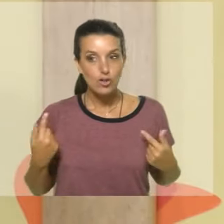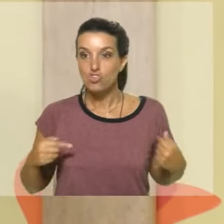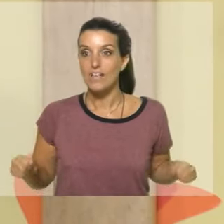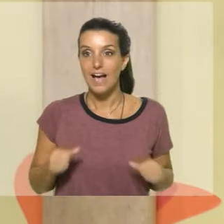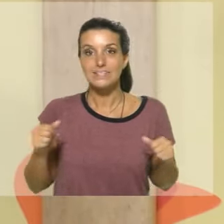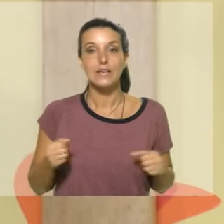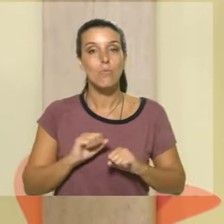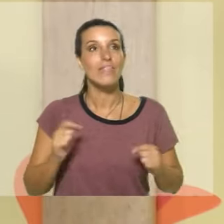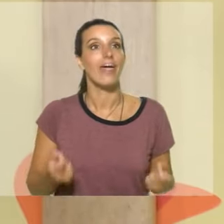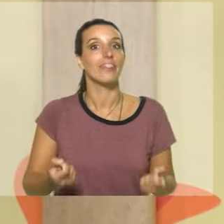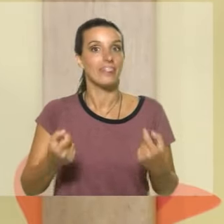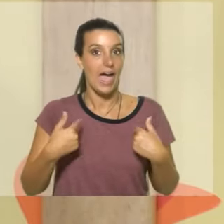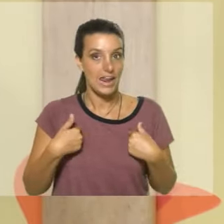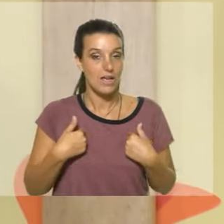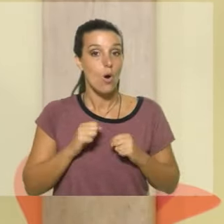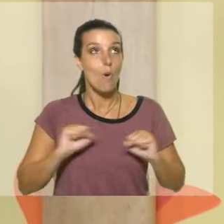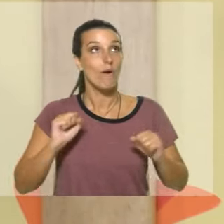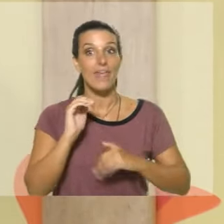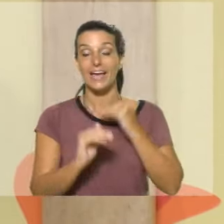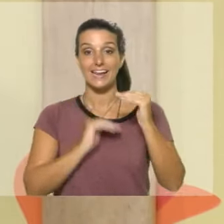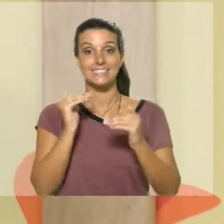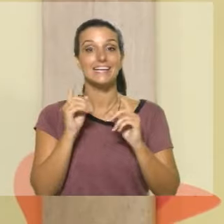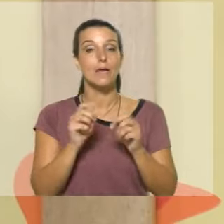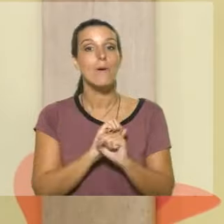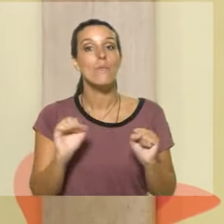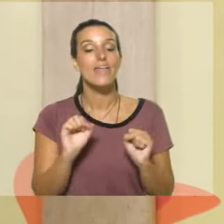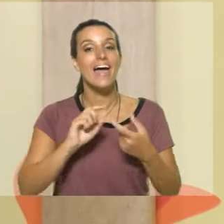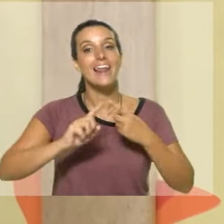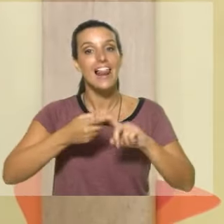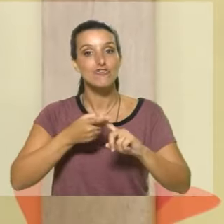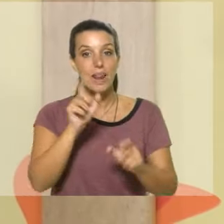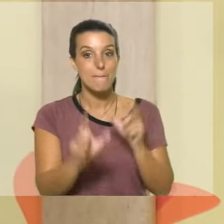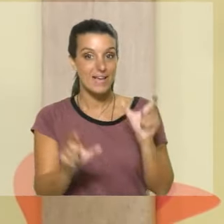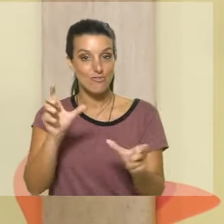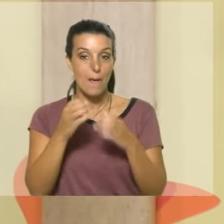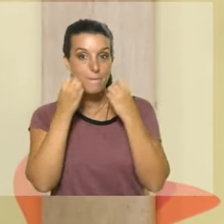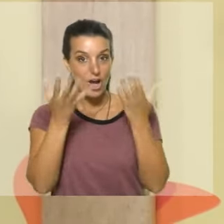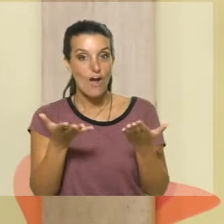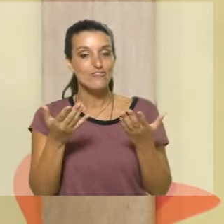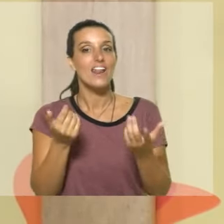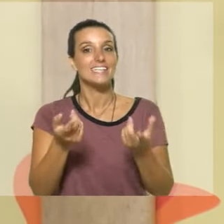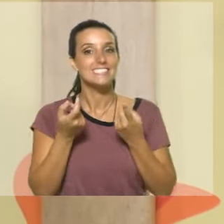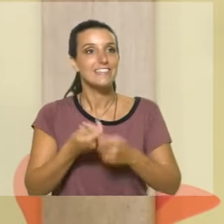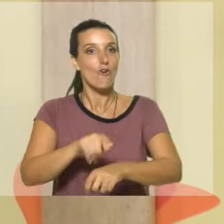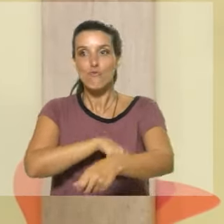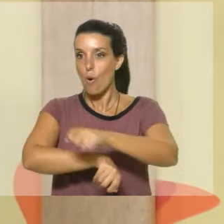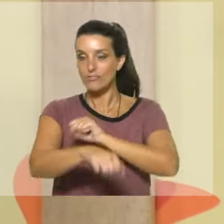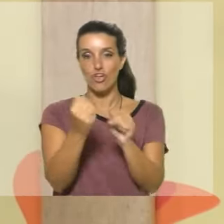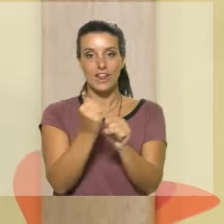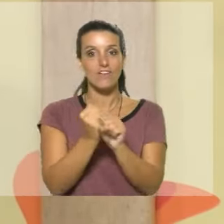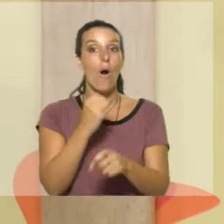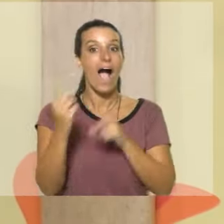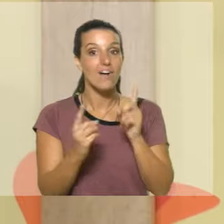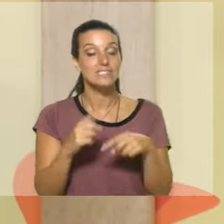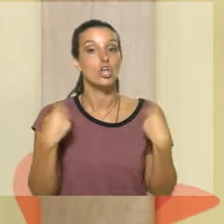que nos permitan que podamos crecer y que puedan crecer las relaciones con las personas Eso requiere un esfuerzo requiere un trabajo algunas veces